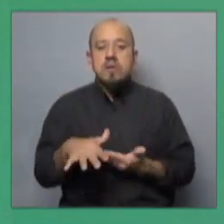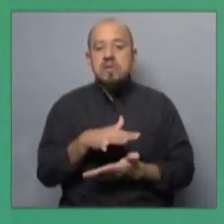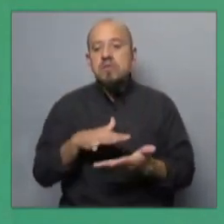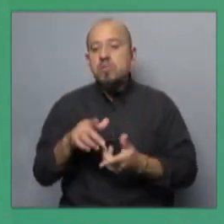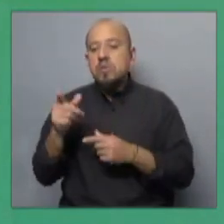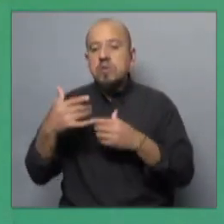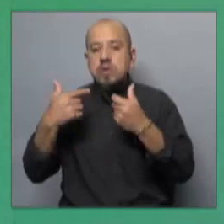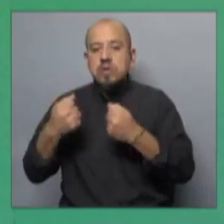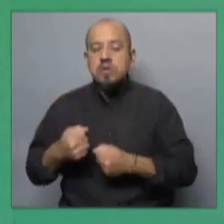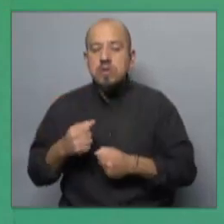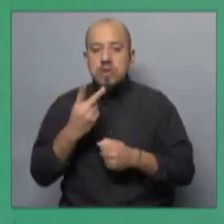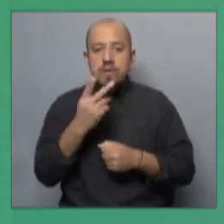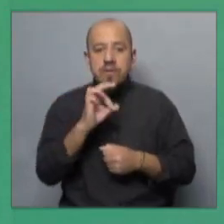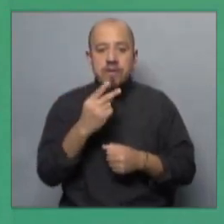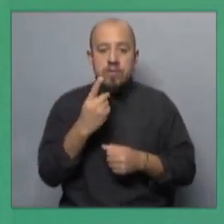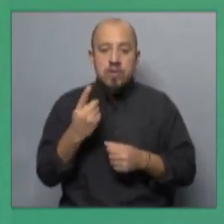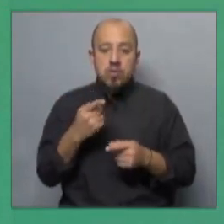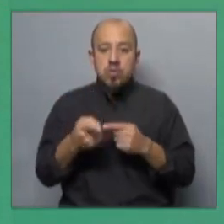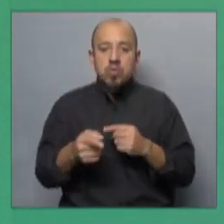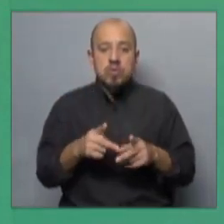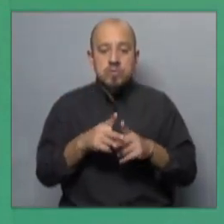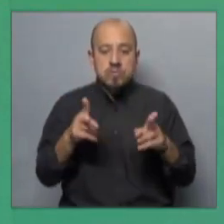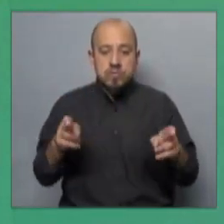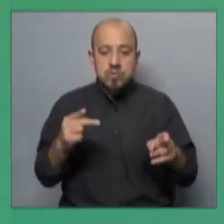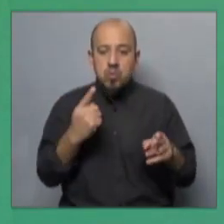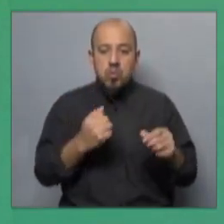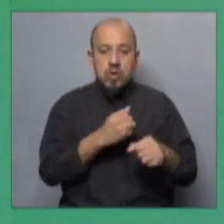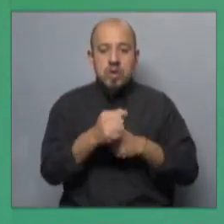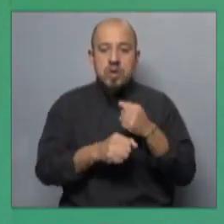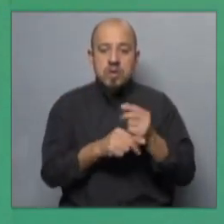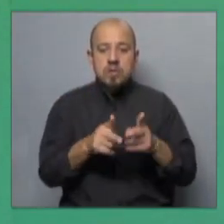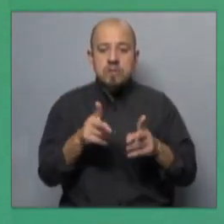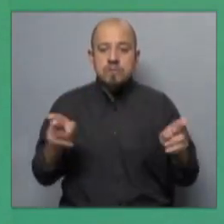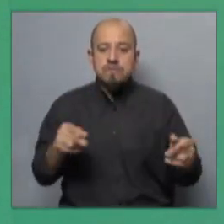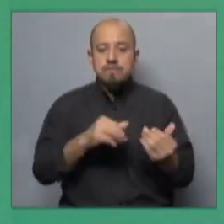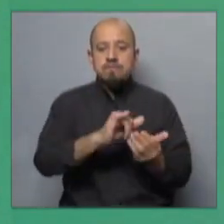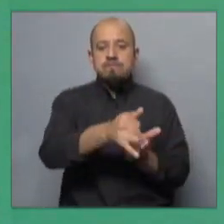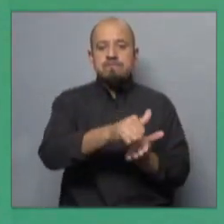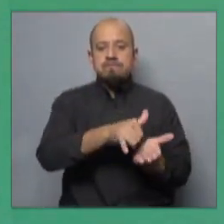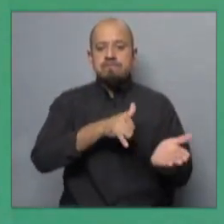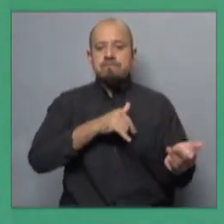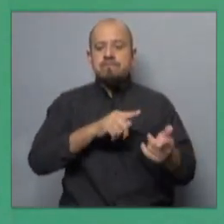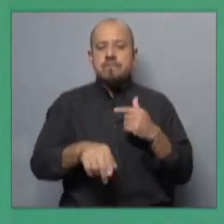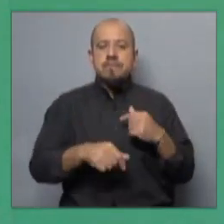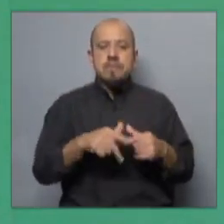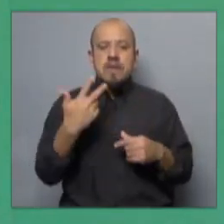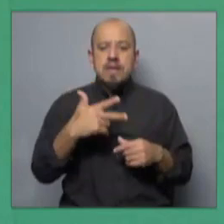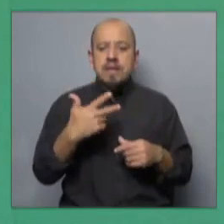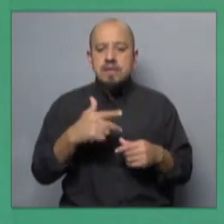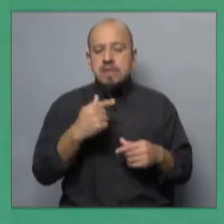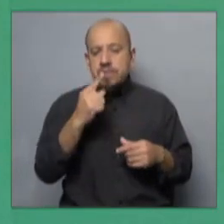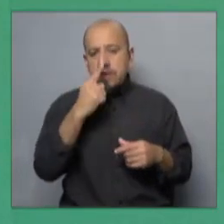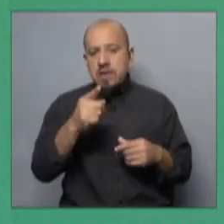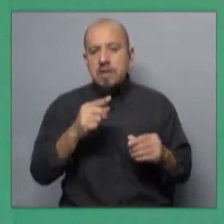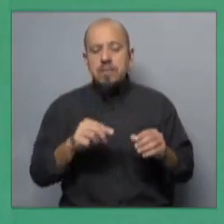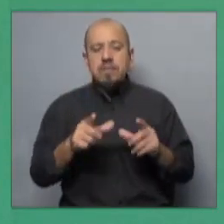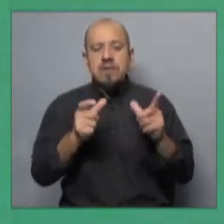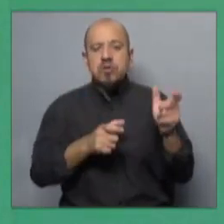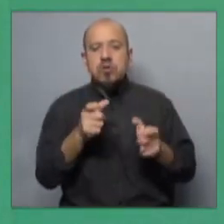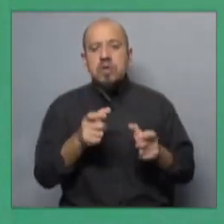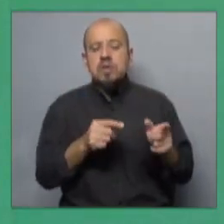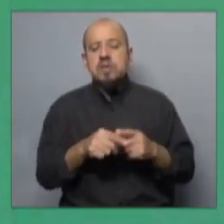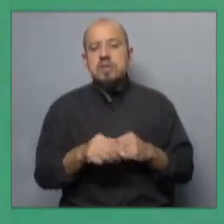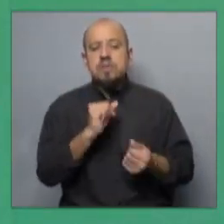2021 que es el año que analiza este informe un promedio de 13 mil 693 personas privadas de